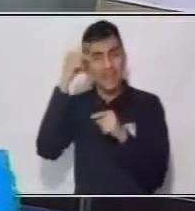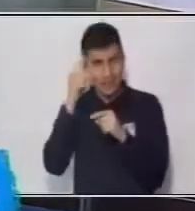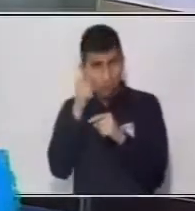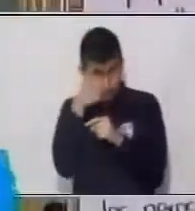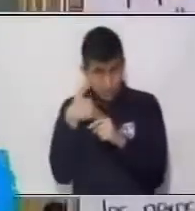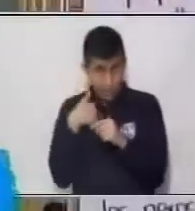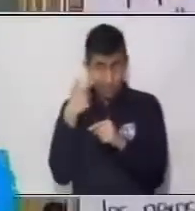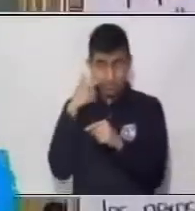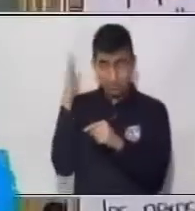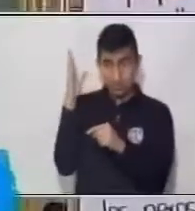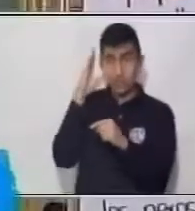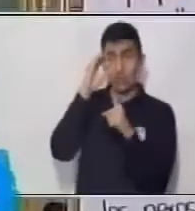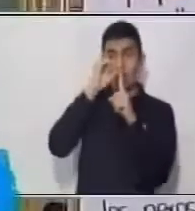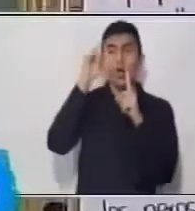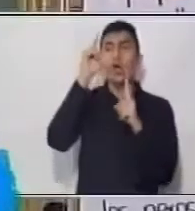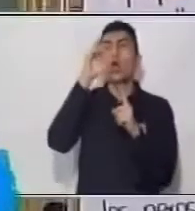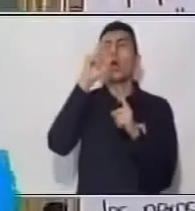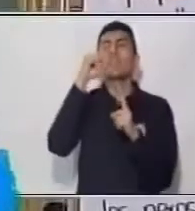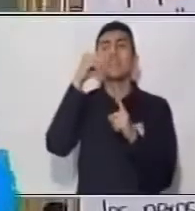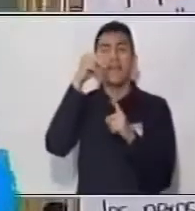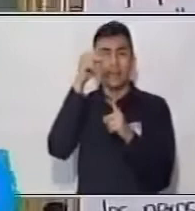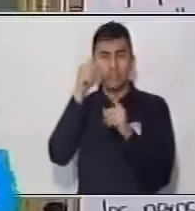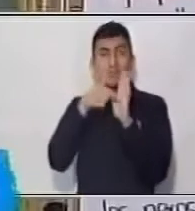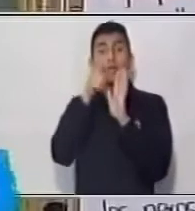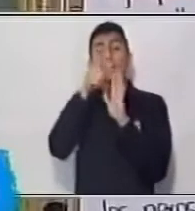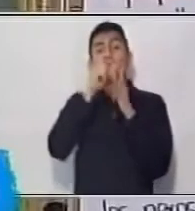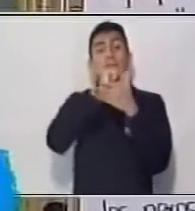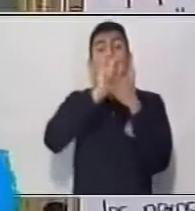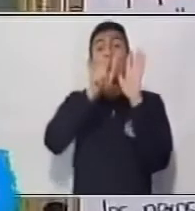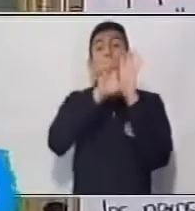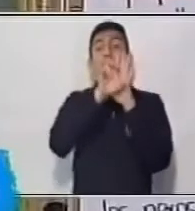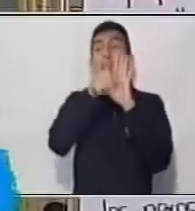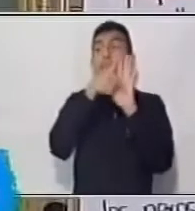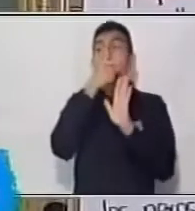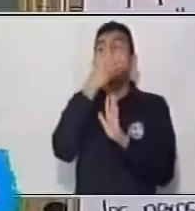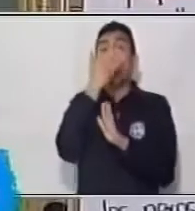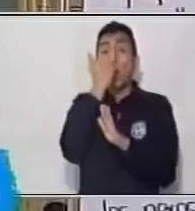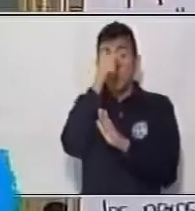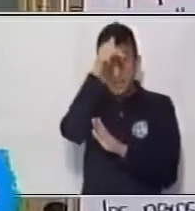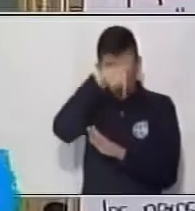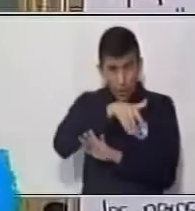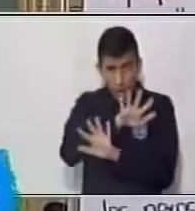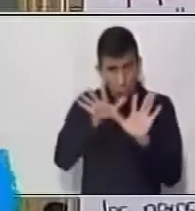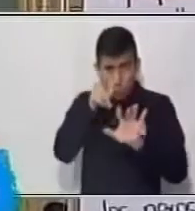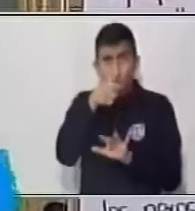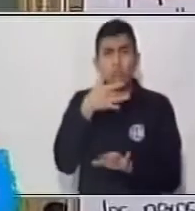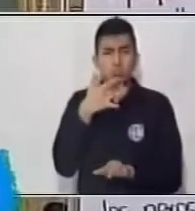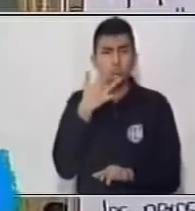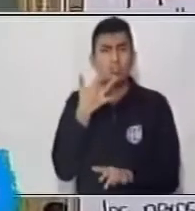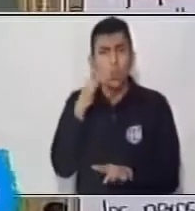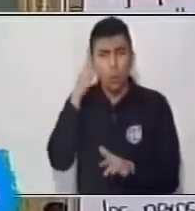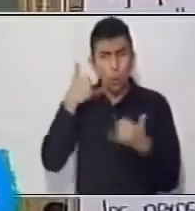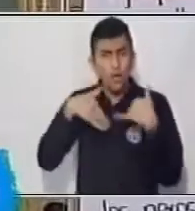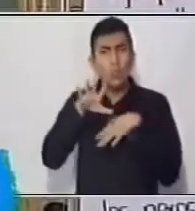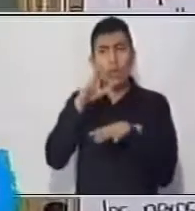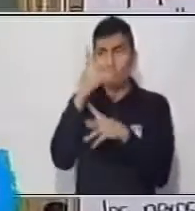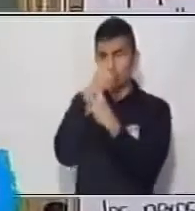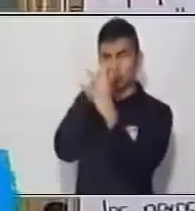oraciones coordinadas, y vas a escribir, por ejemplo, ¿comes ahora o prefieres jugar? Aquí hay dos